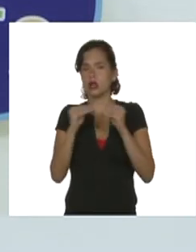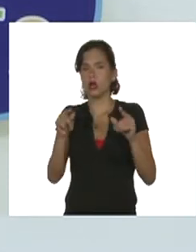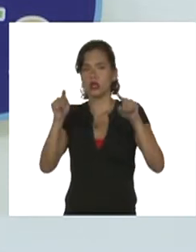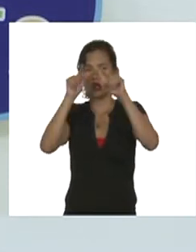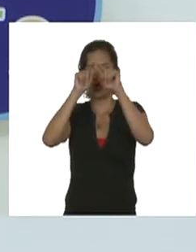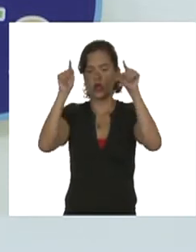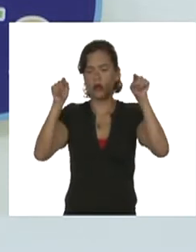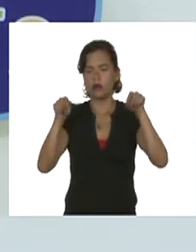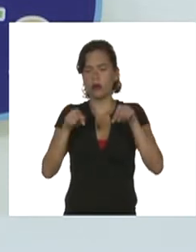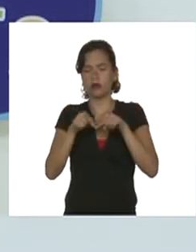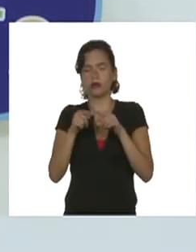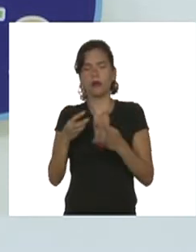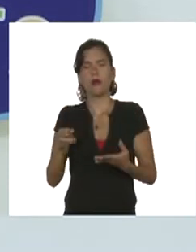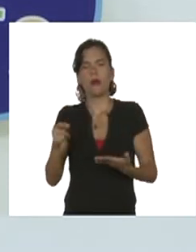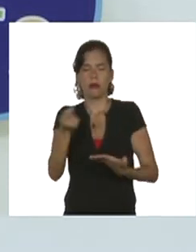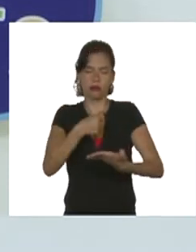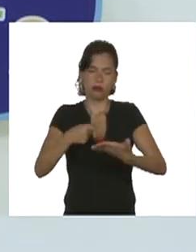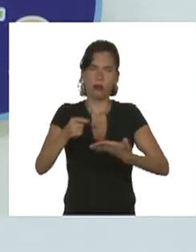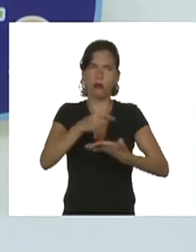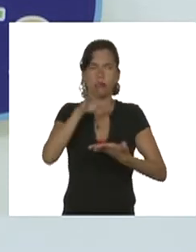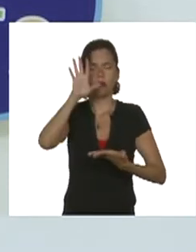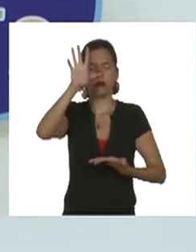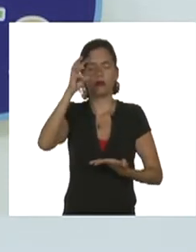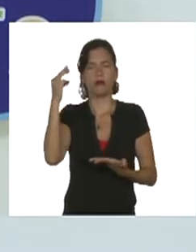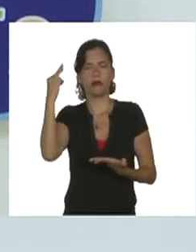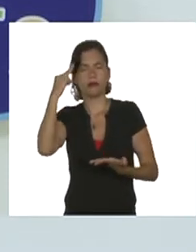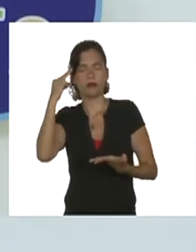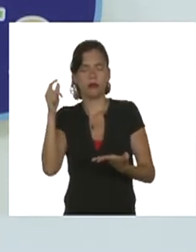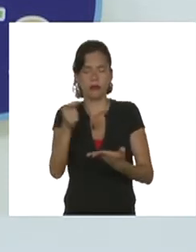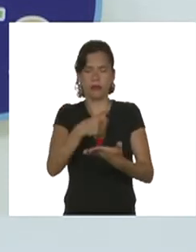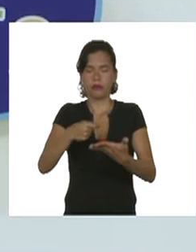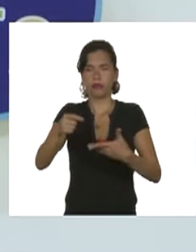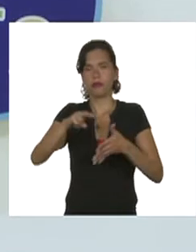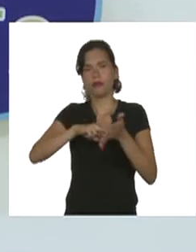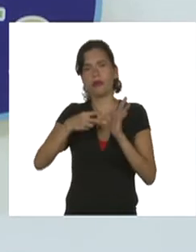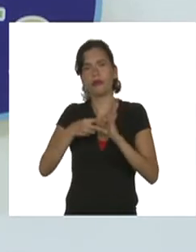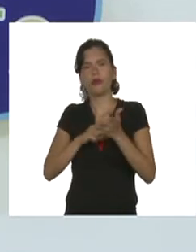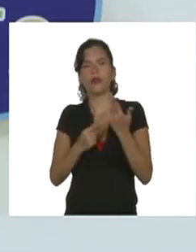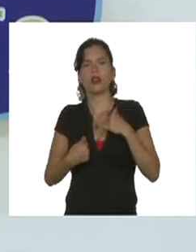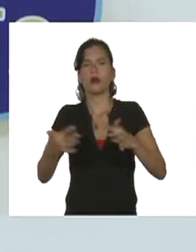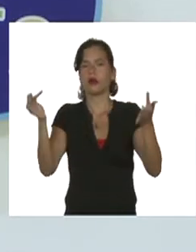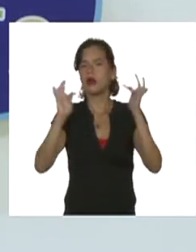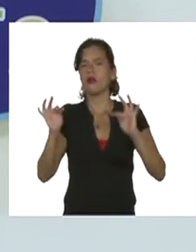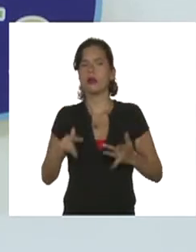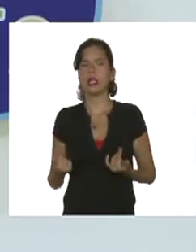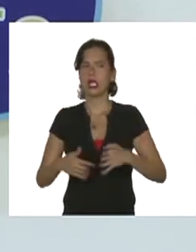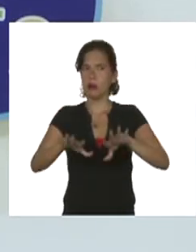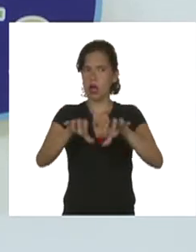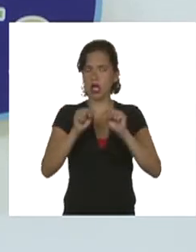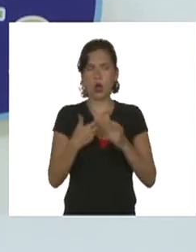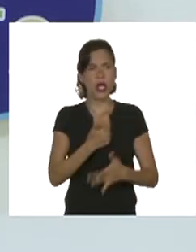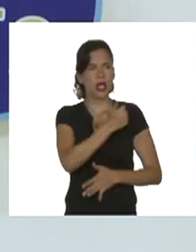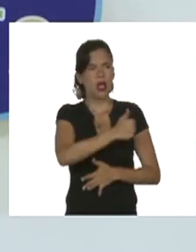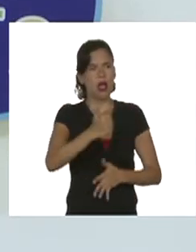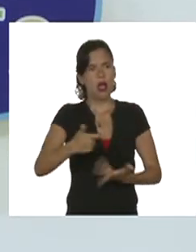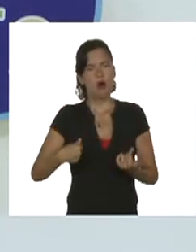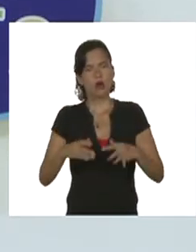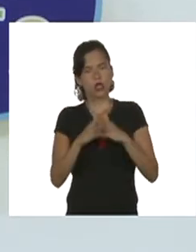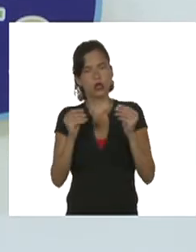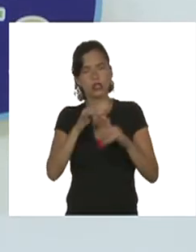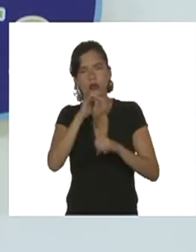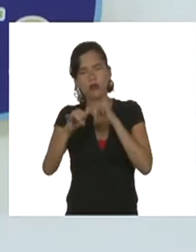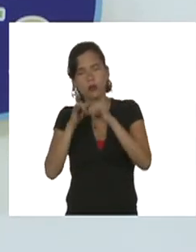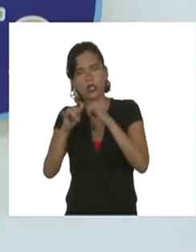esquemas, lo que son mapas conceptuales, mapas mentales, porque es una manera en la que vamos a recoger cada uno de estos